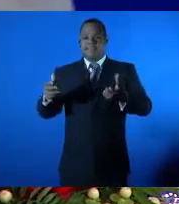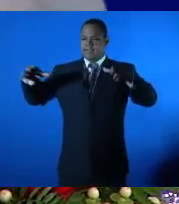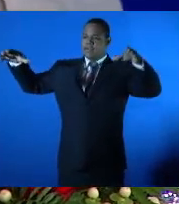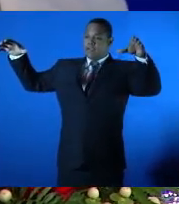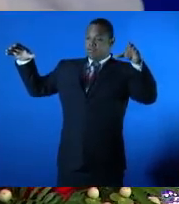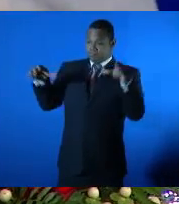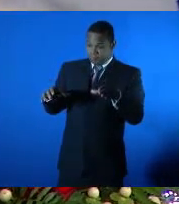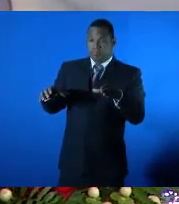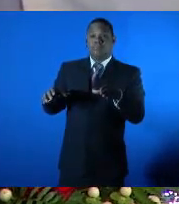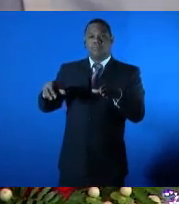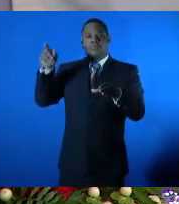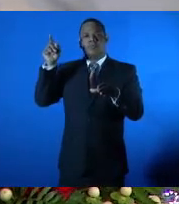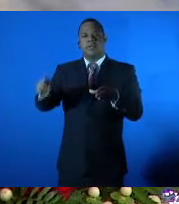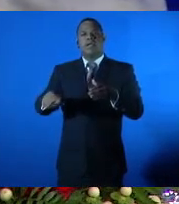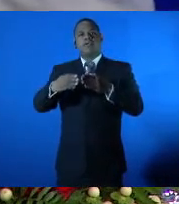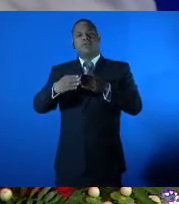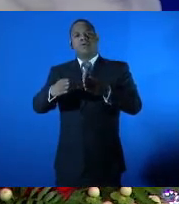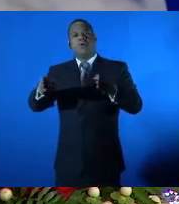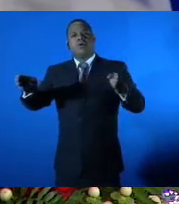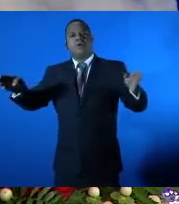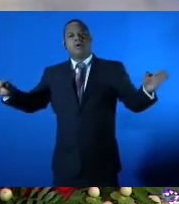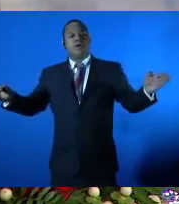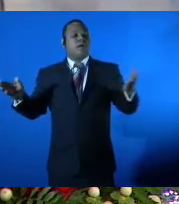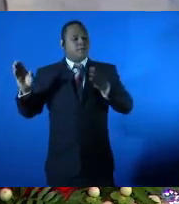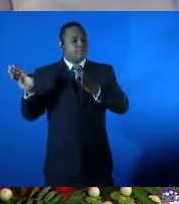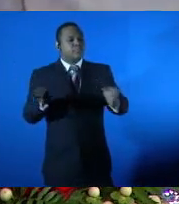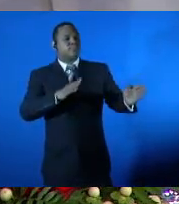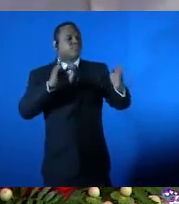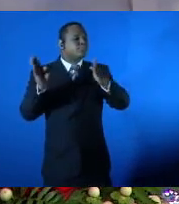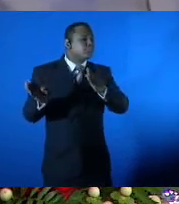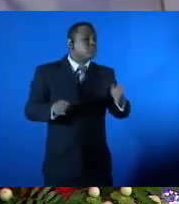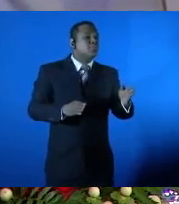la coordinación adecuada y asimismo la cooperación.